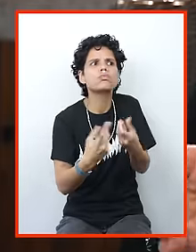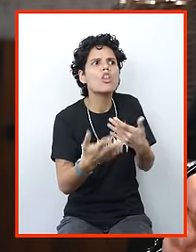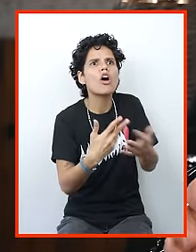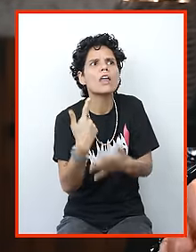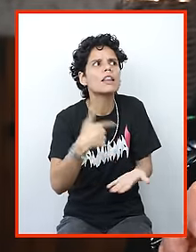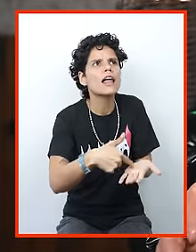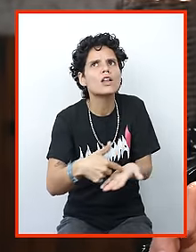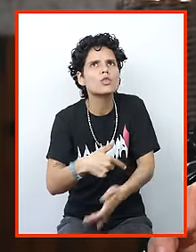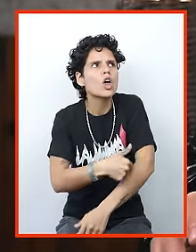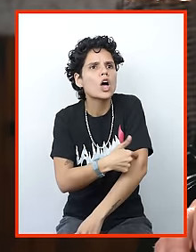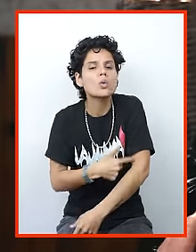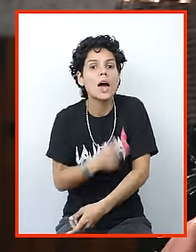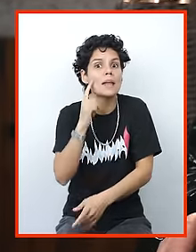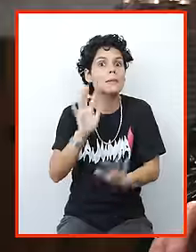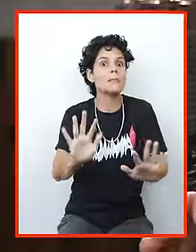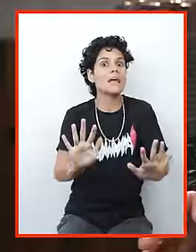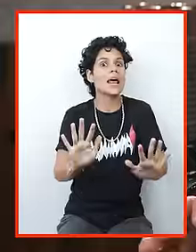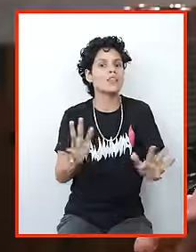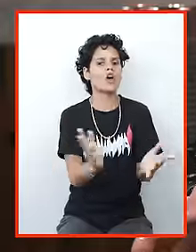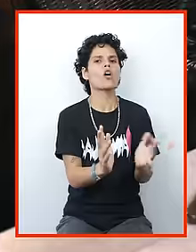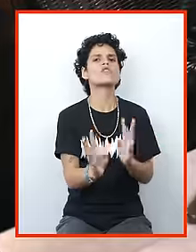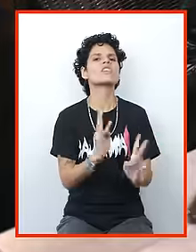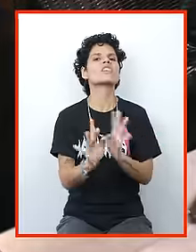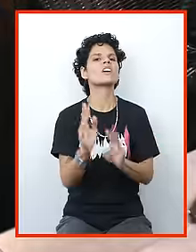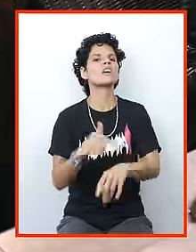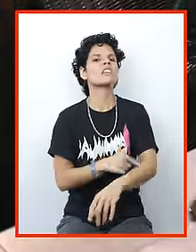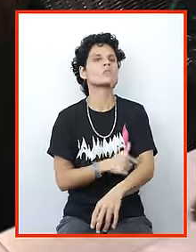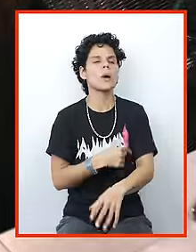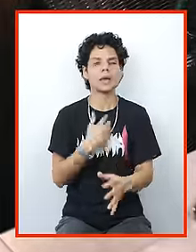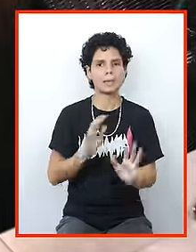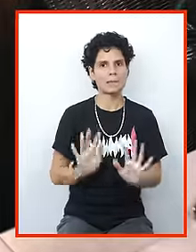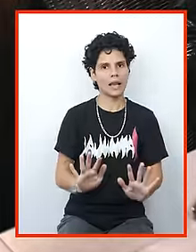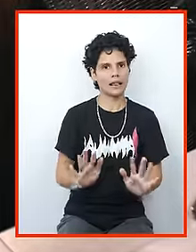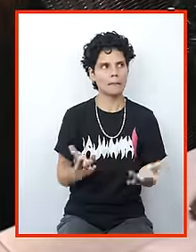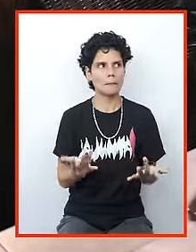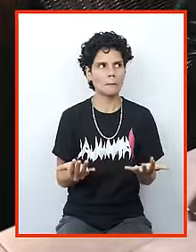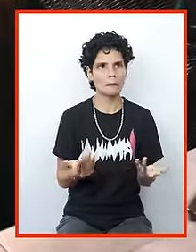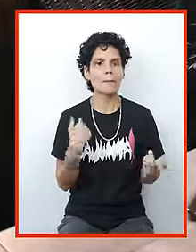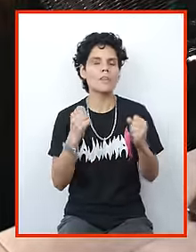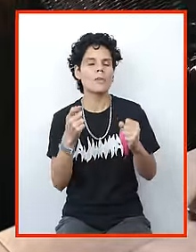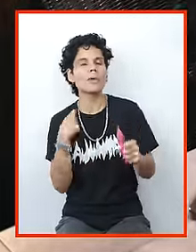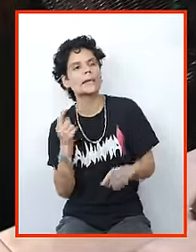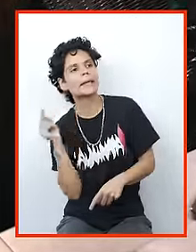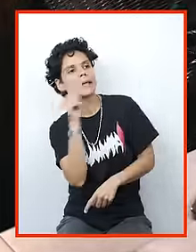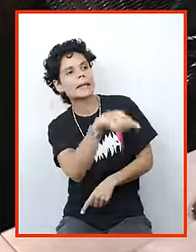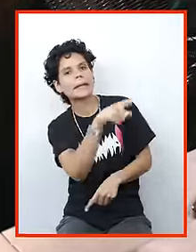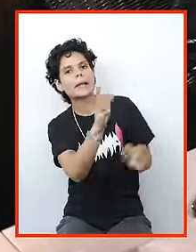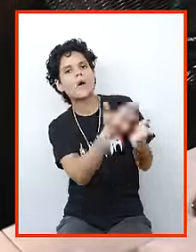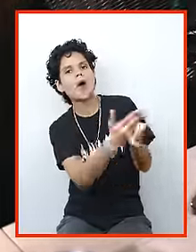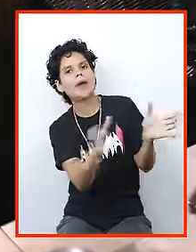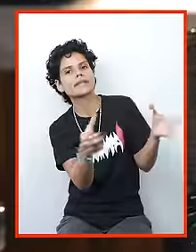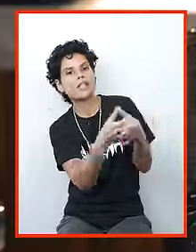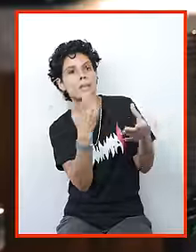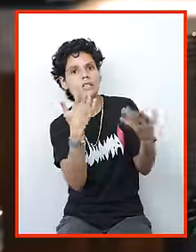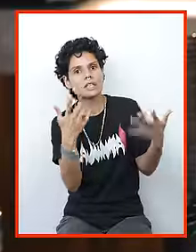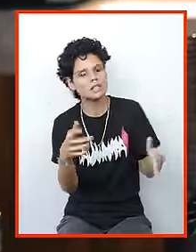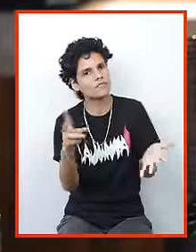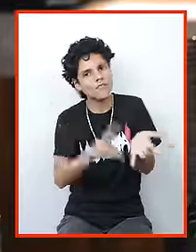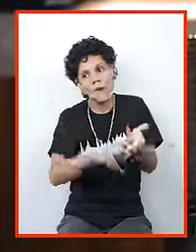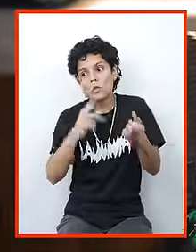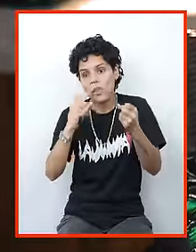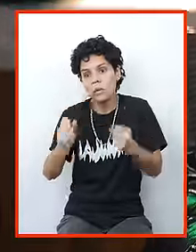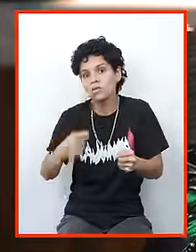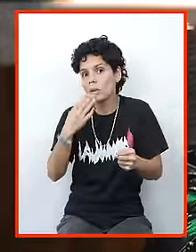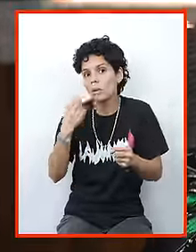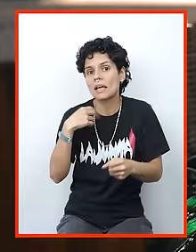inscriben? Entonces empezamos a buscar cuándo hay una feria de tatuajes. Así partido. ¿Cuándo hay una feria de tatuajes para ir a hablar con los organizadores? Porque seríamos